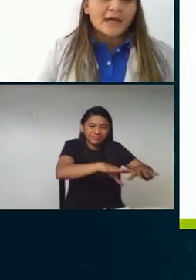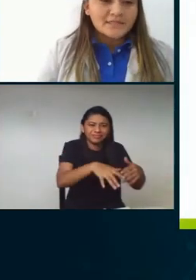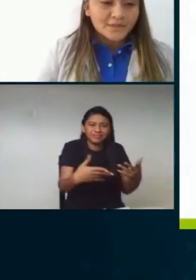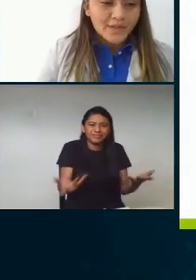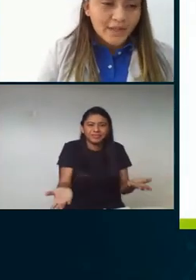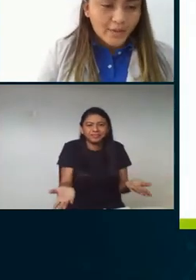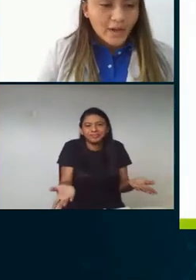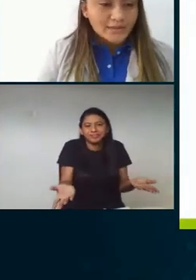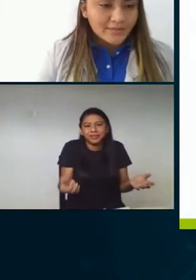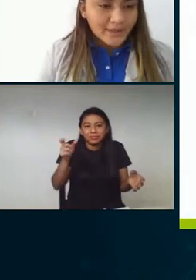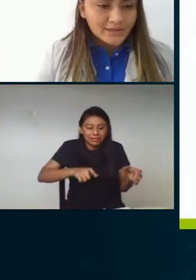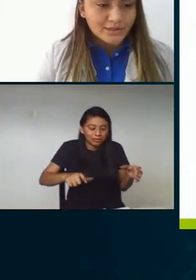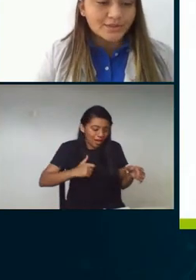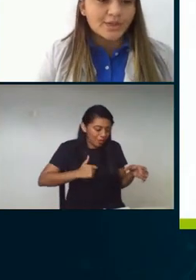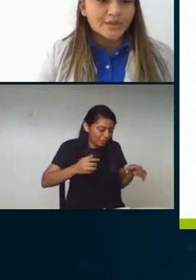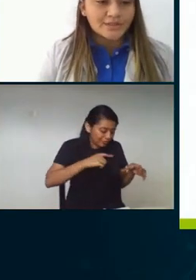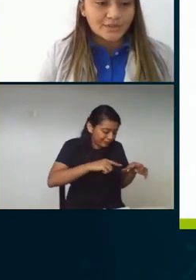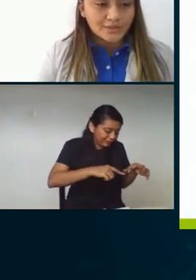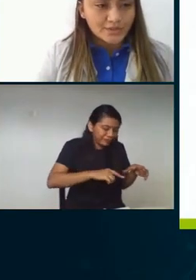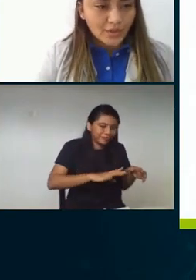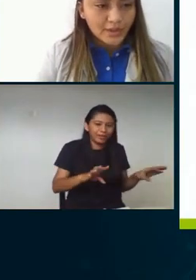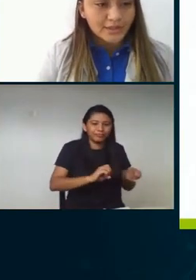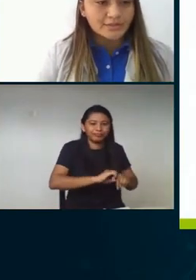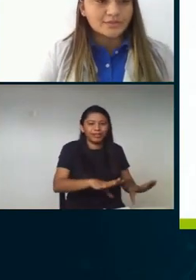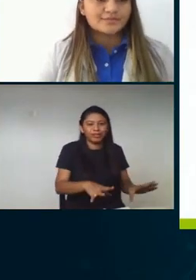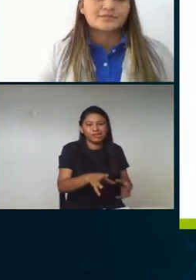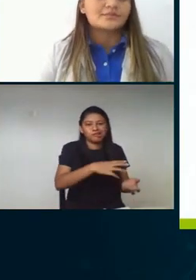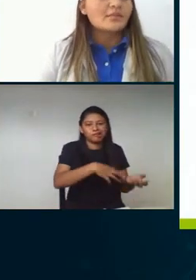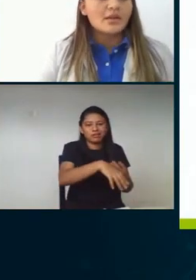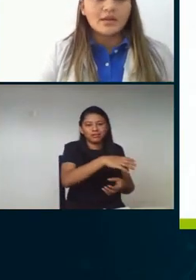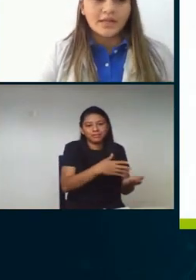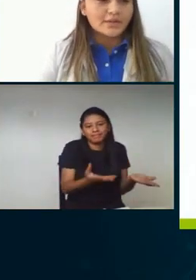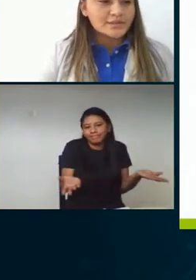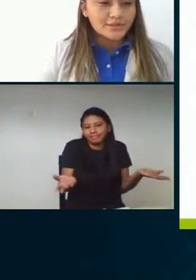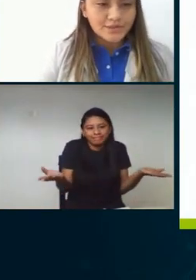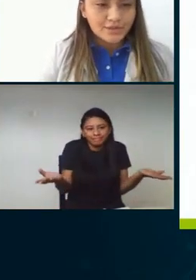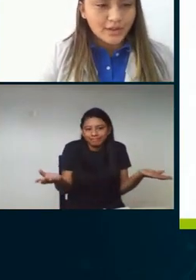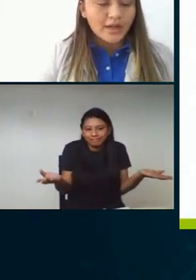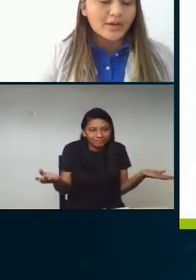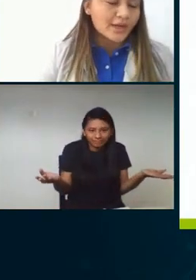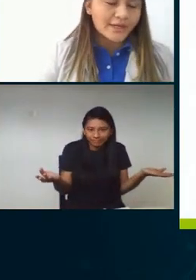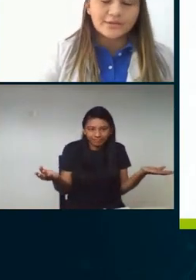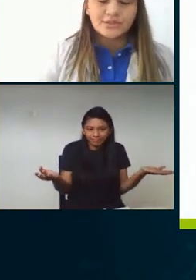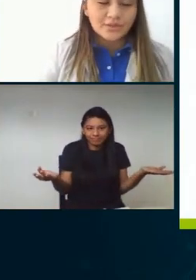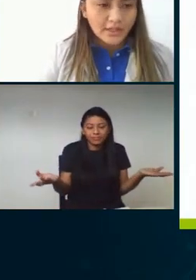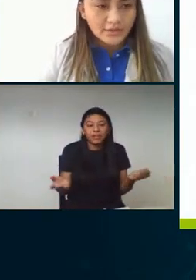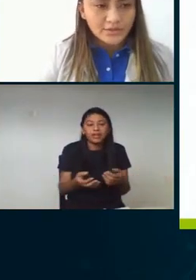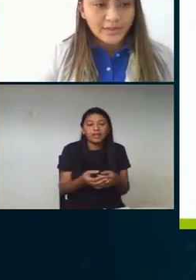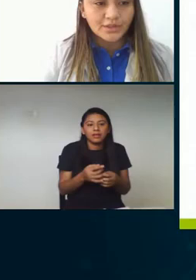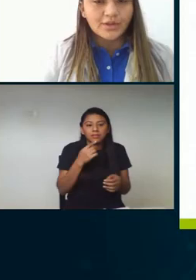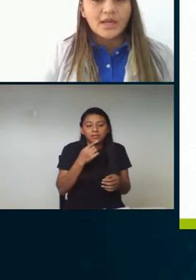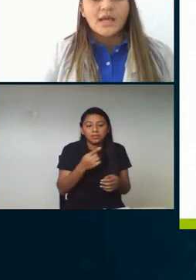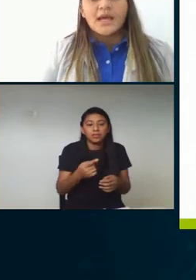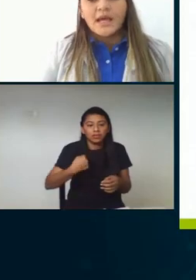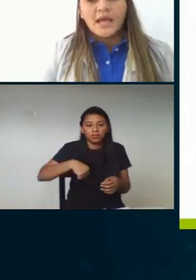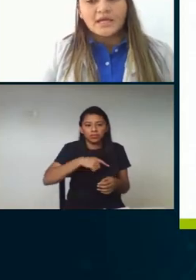que haciendo una adecuada separación de los residuos sólidos, de los residuos